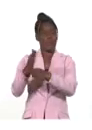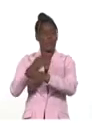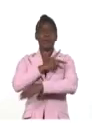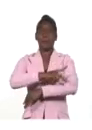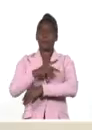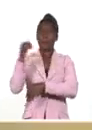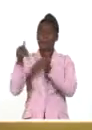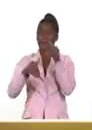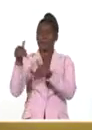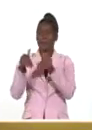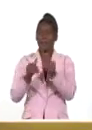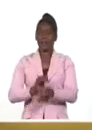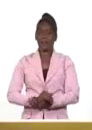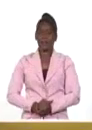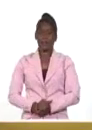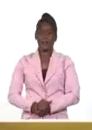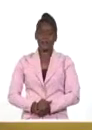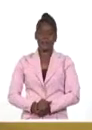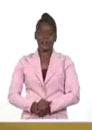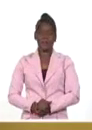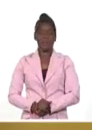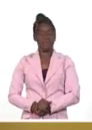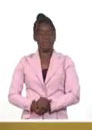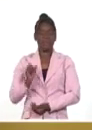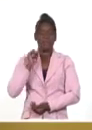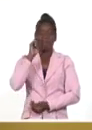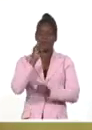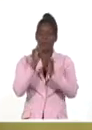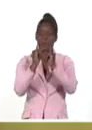y Oceanía. Y con esta nota me despido por hoy. Muy buenas tardes.